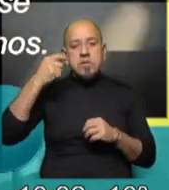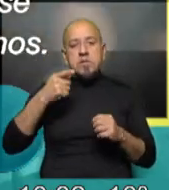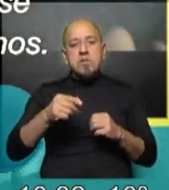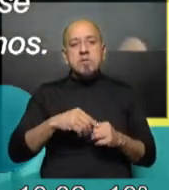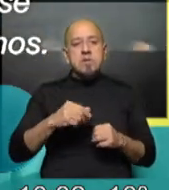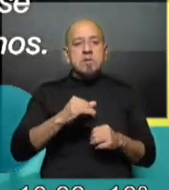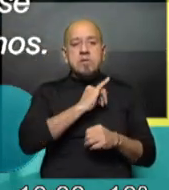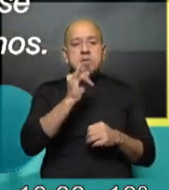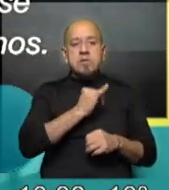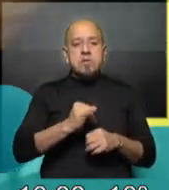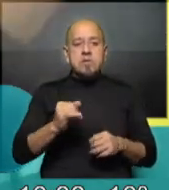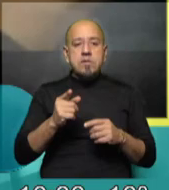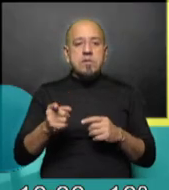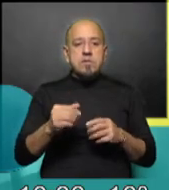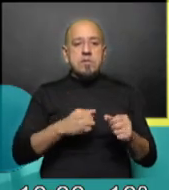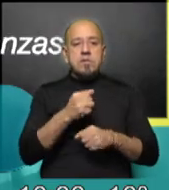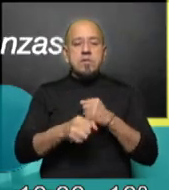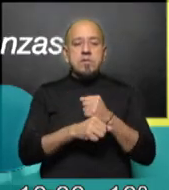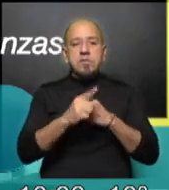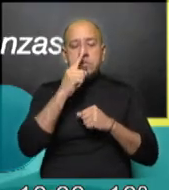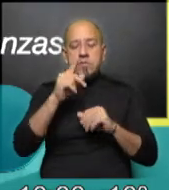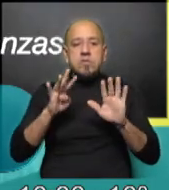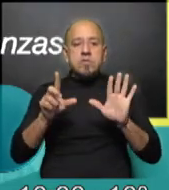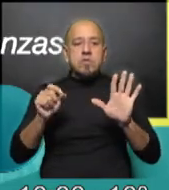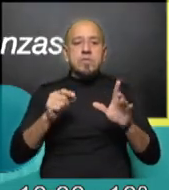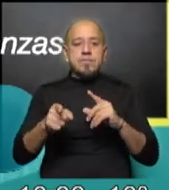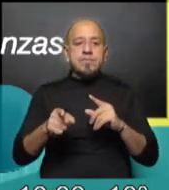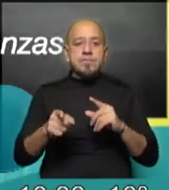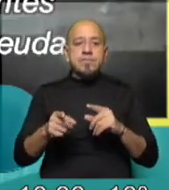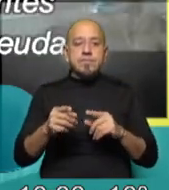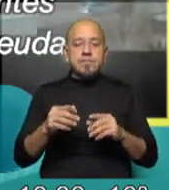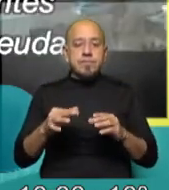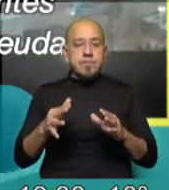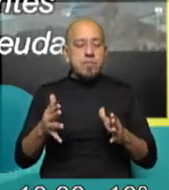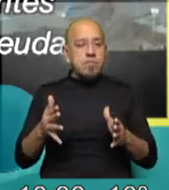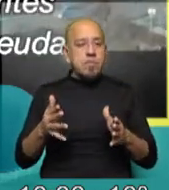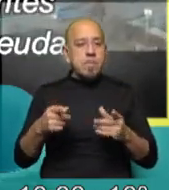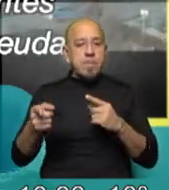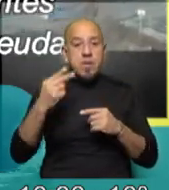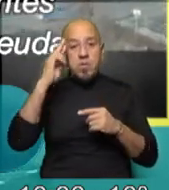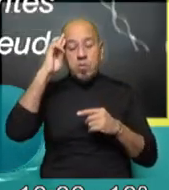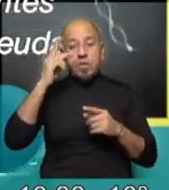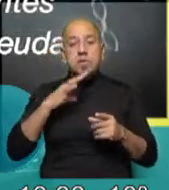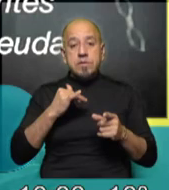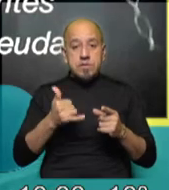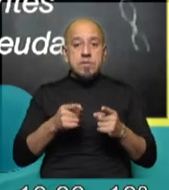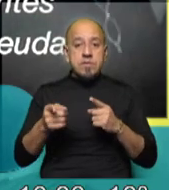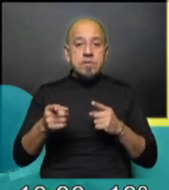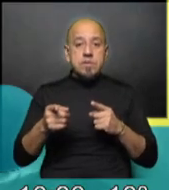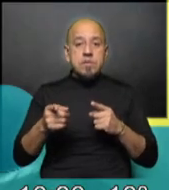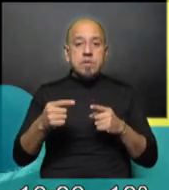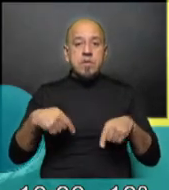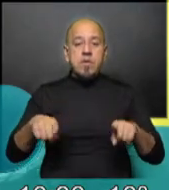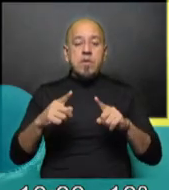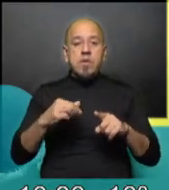Z, arrancando los años 70, hasta hoy. Estado de Sitio que tiene mucho que ver con Uruguay. Aquel que la